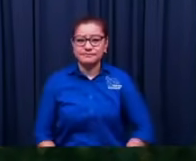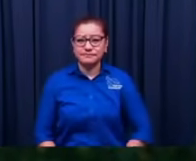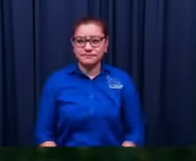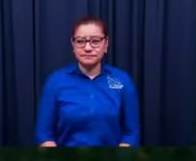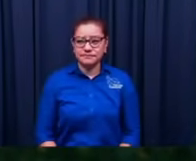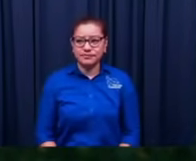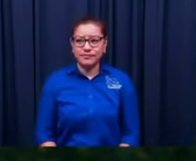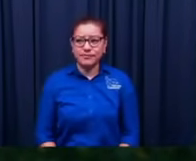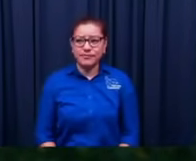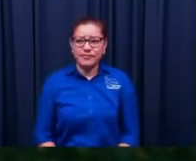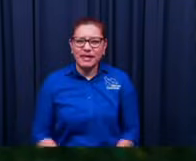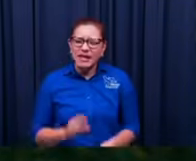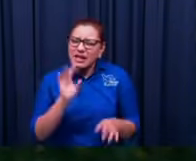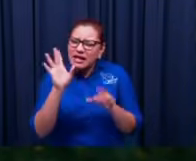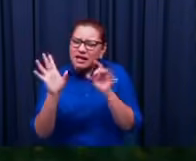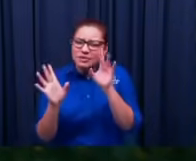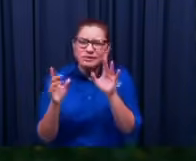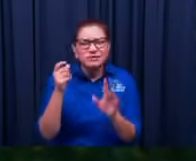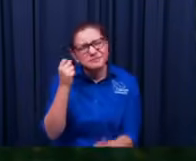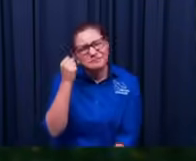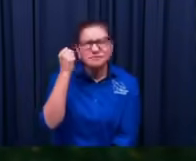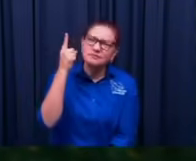que son un poco inentendibles.